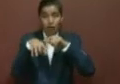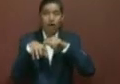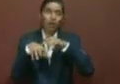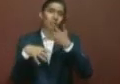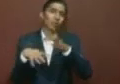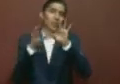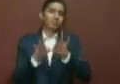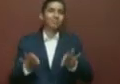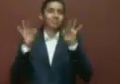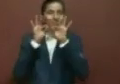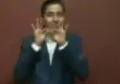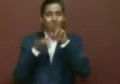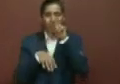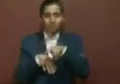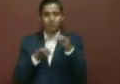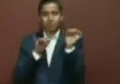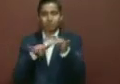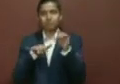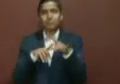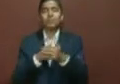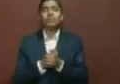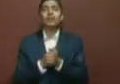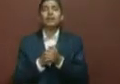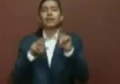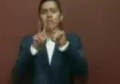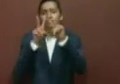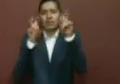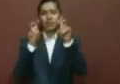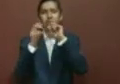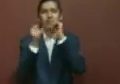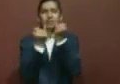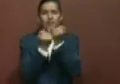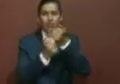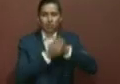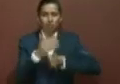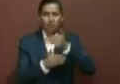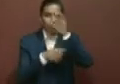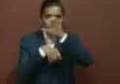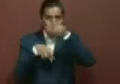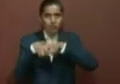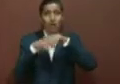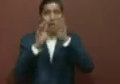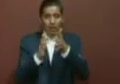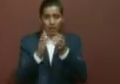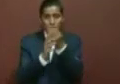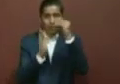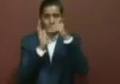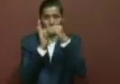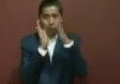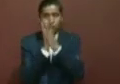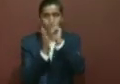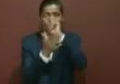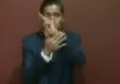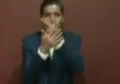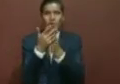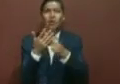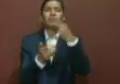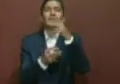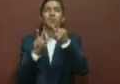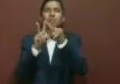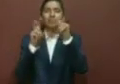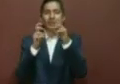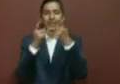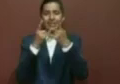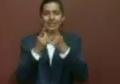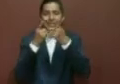fundamental. Y estamos también en el tema de procesos culturales implementando un programa que se llama